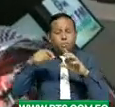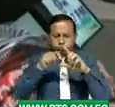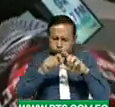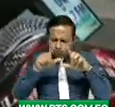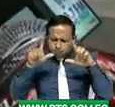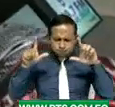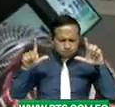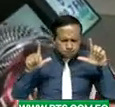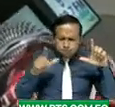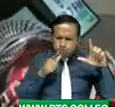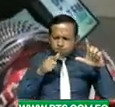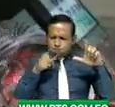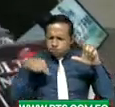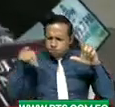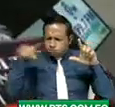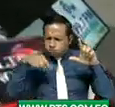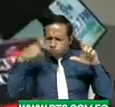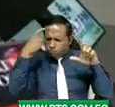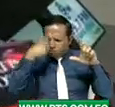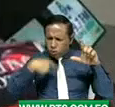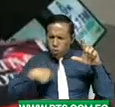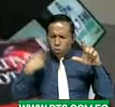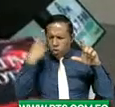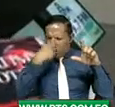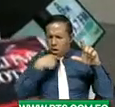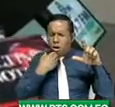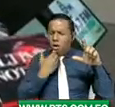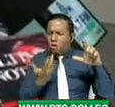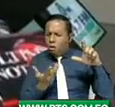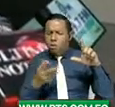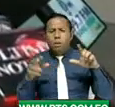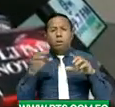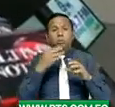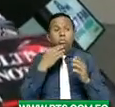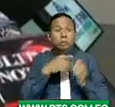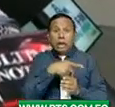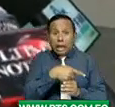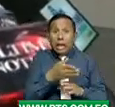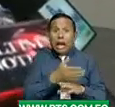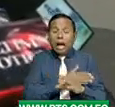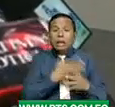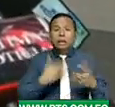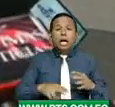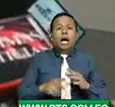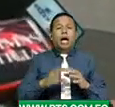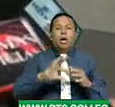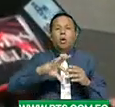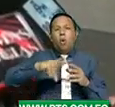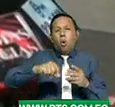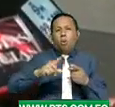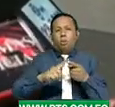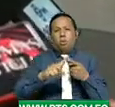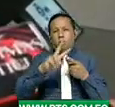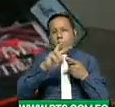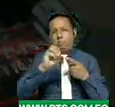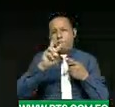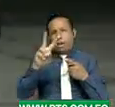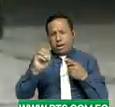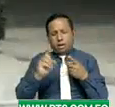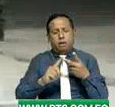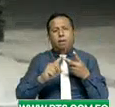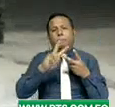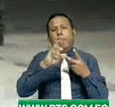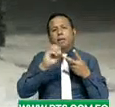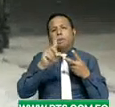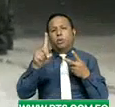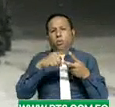de este evento violento. Si registra antecedentes, 2 antecedentes por robo, uno del 2020 y otro del 2021. Los testigos